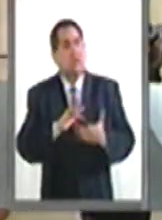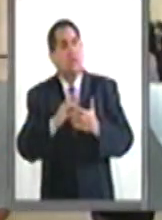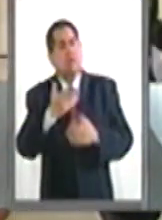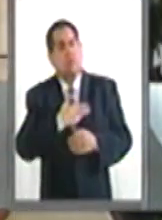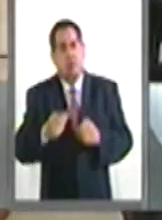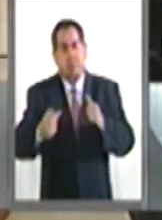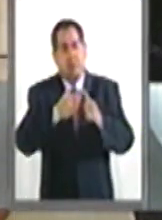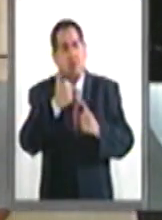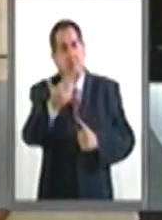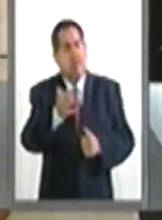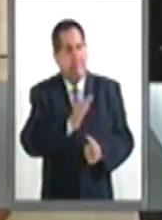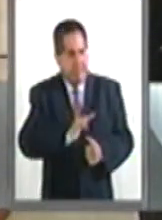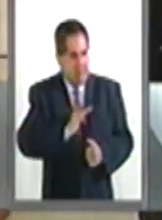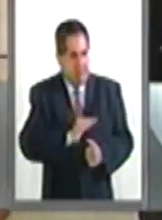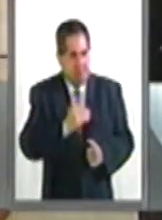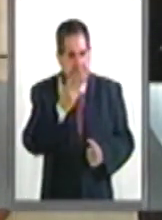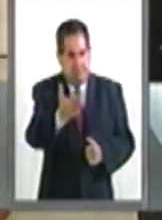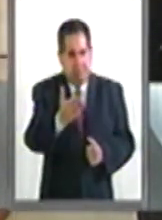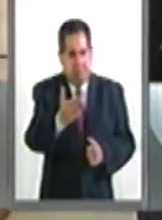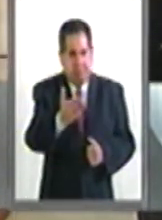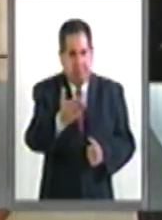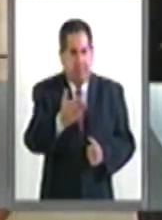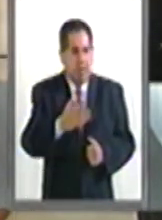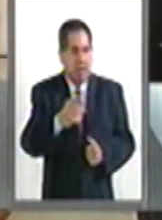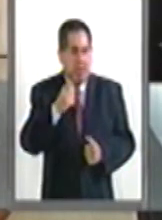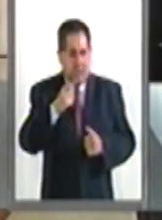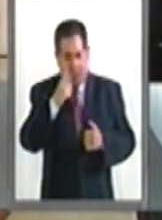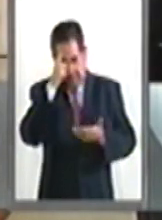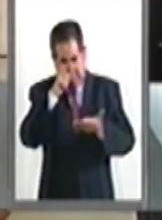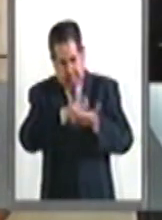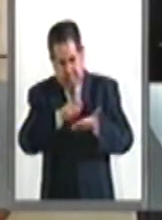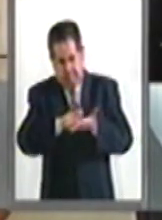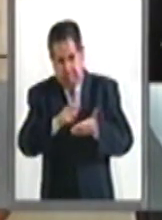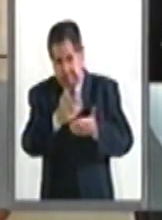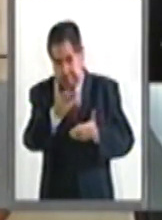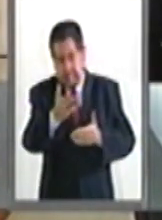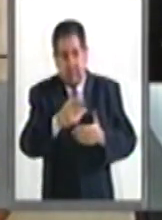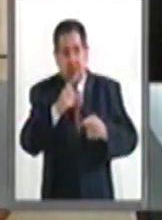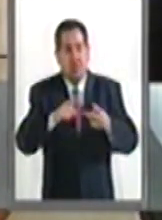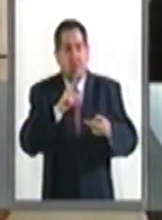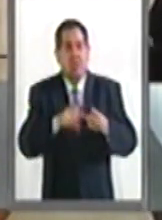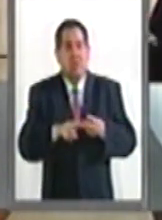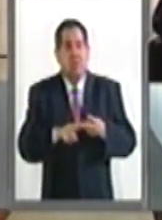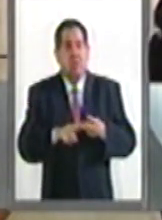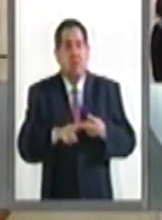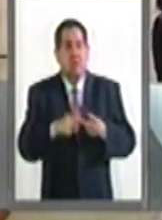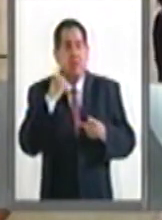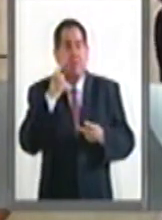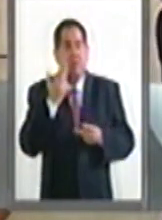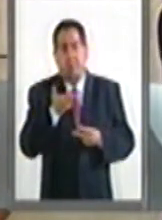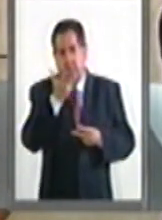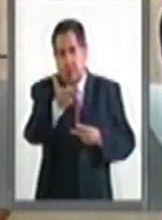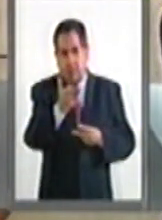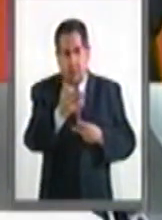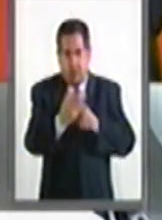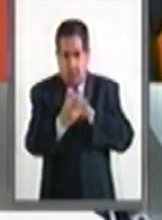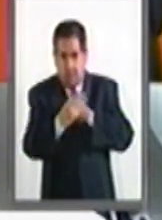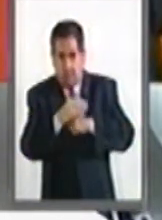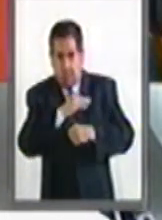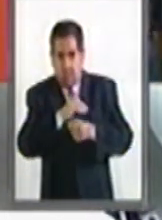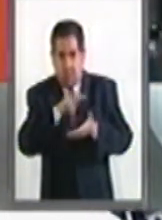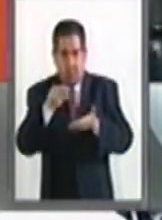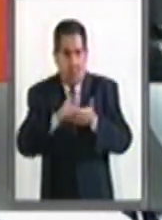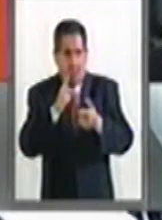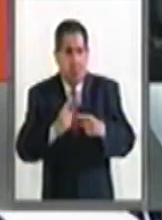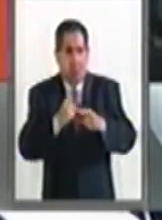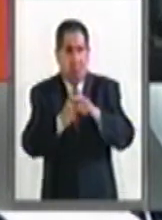presidente. Primero, para felicitar a la autora de esta iniciativa y en segundo lugar, pues solicitarle si tiene bien sumarme a